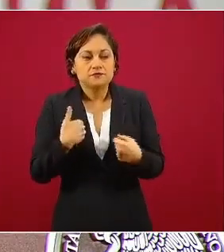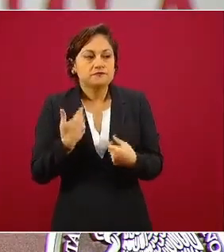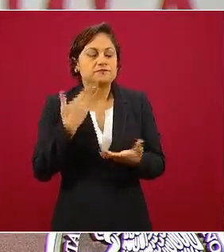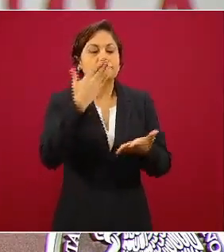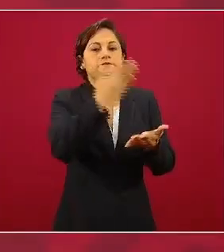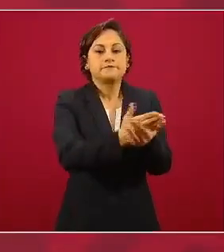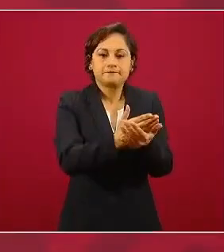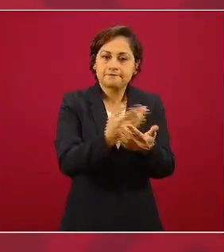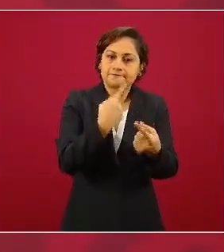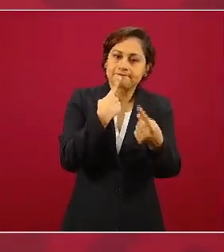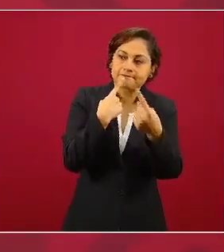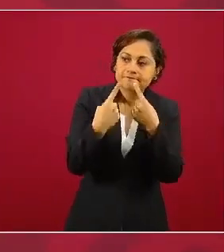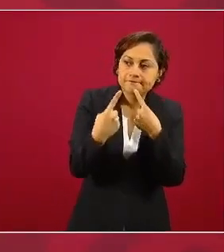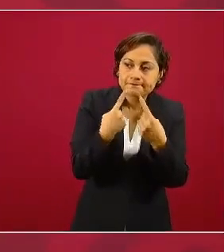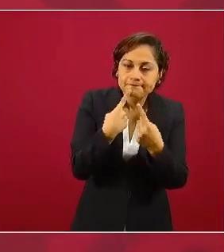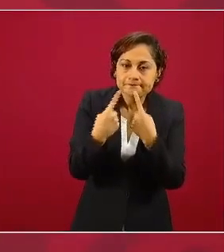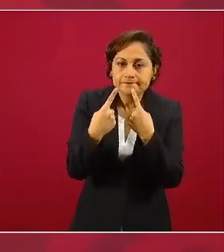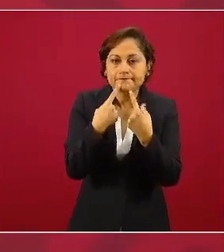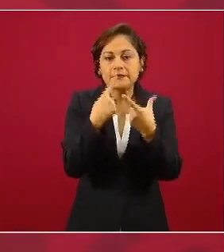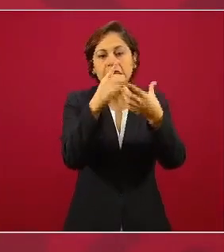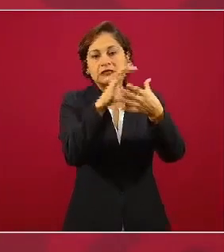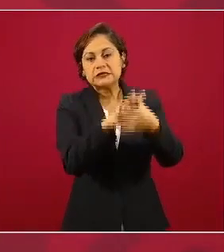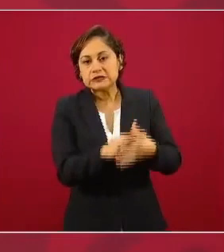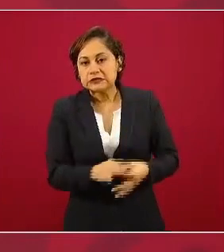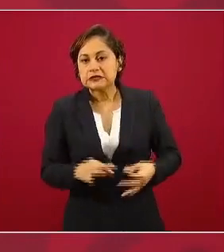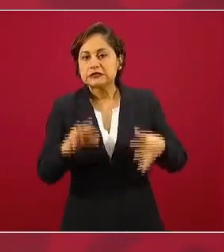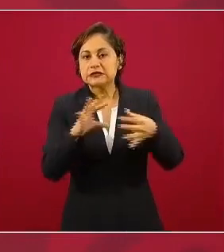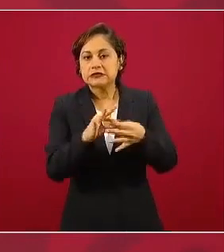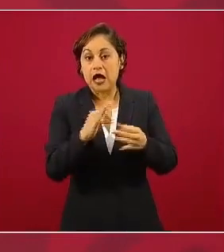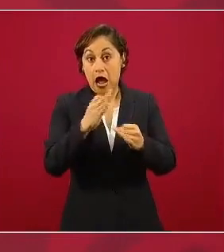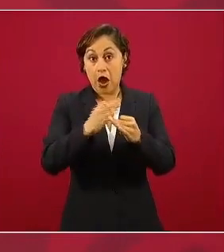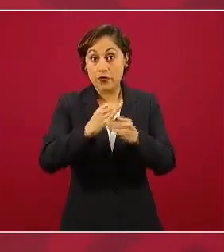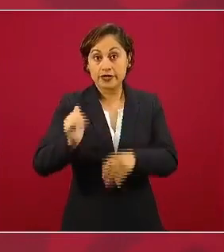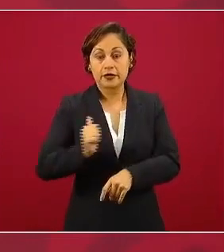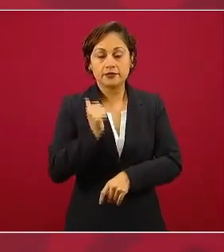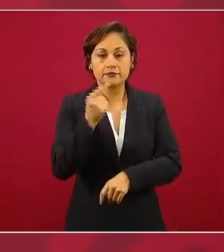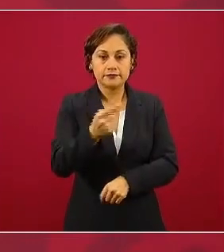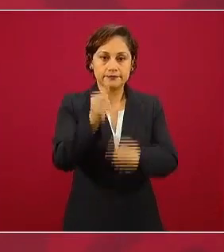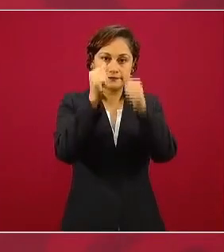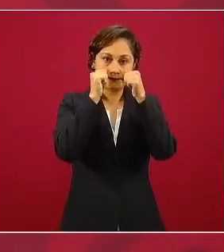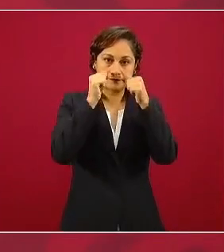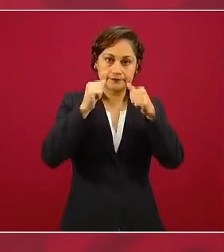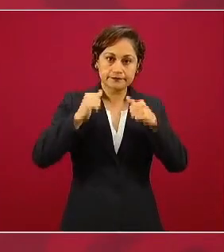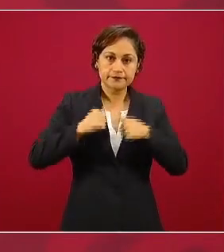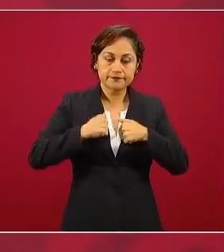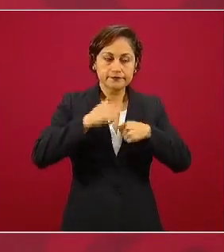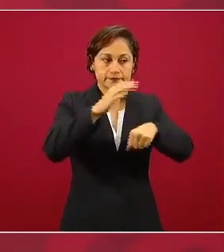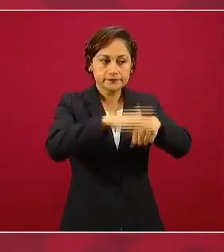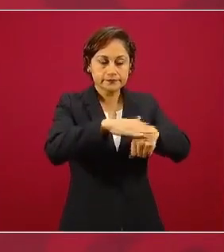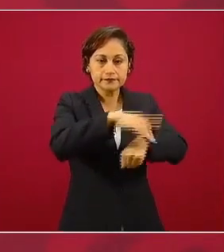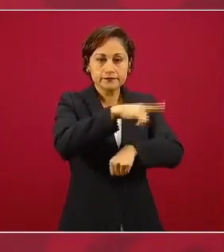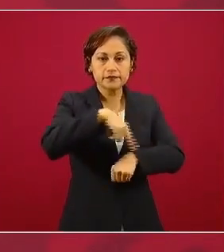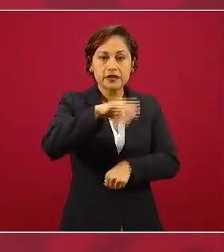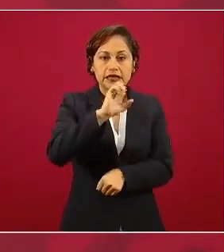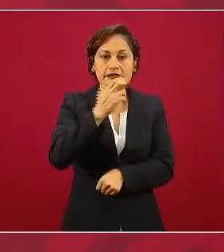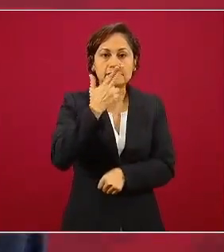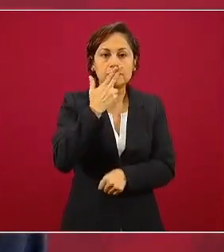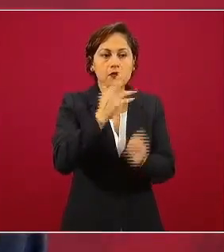explicándole, y aprovecho para decirle a los productores de Chihuahua que no se van a quedar sin agua